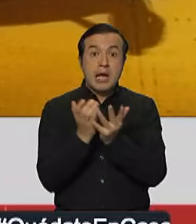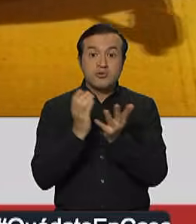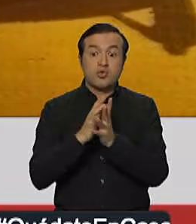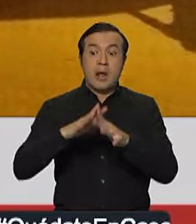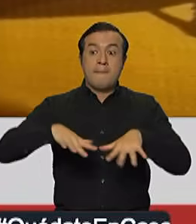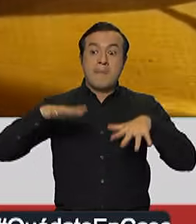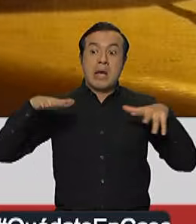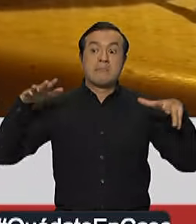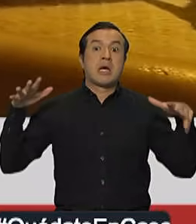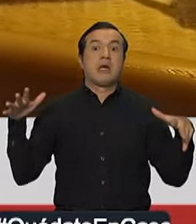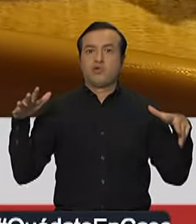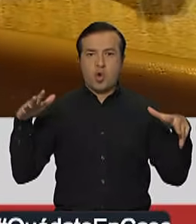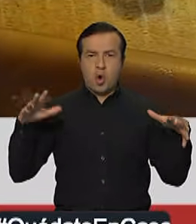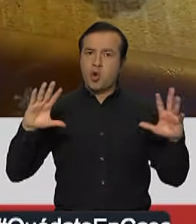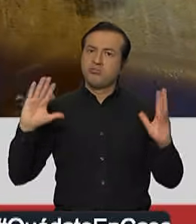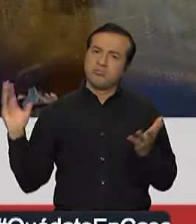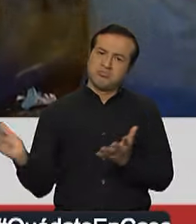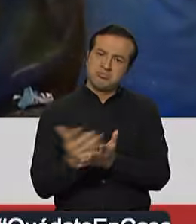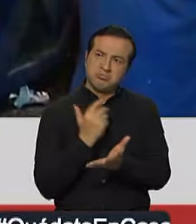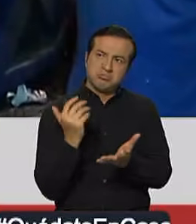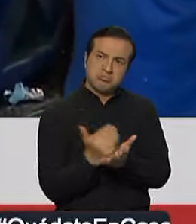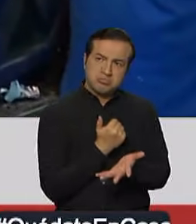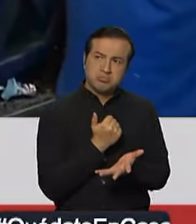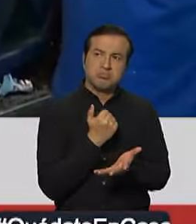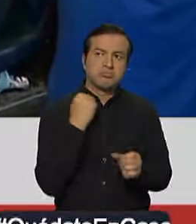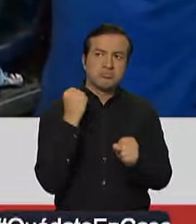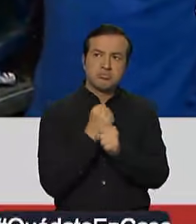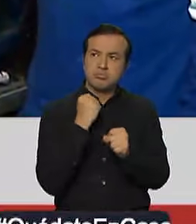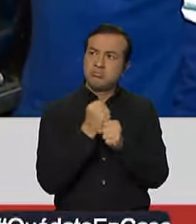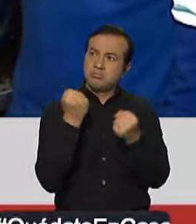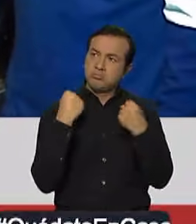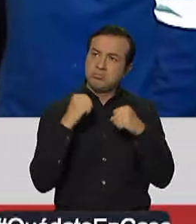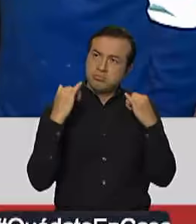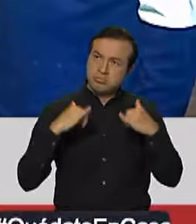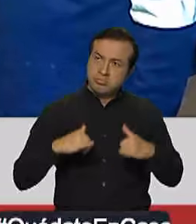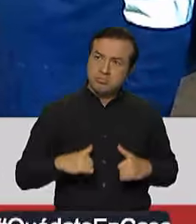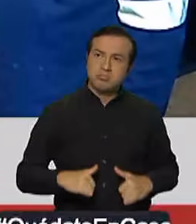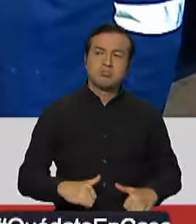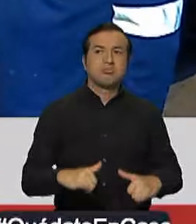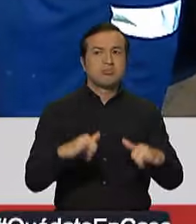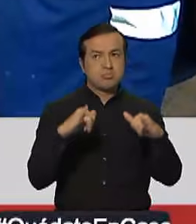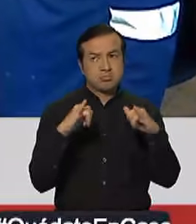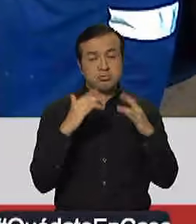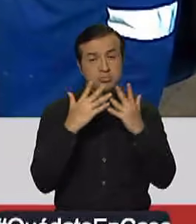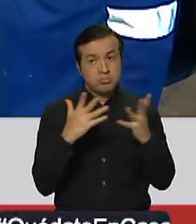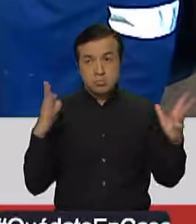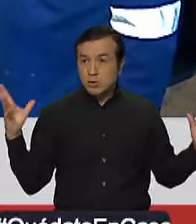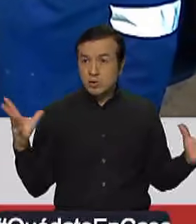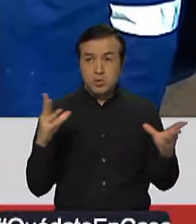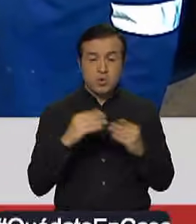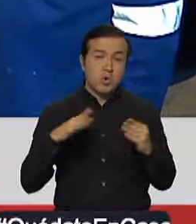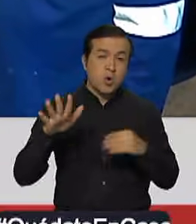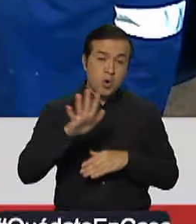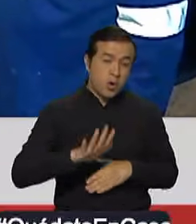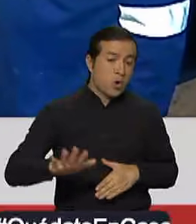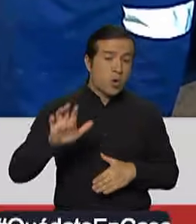sea otro problema de la ciudad. Aquí seguimos luchando para que mi gente, todo el país entero,